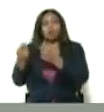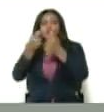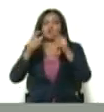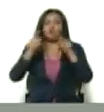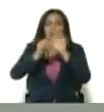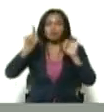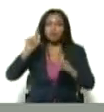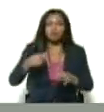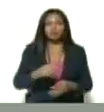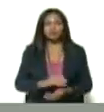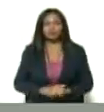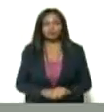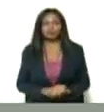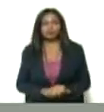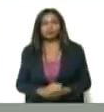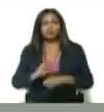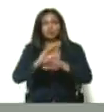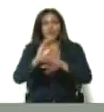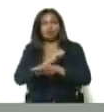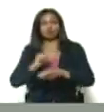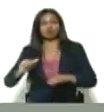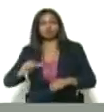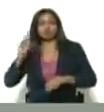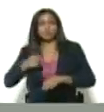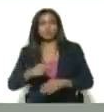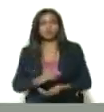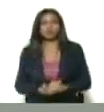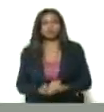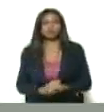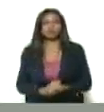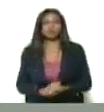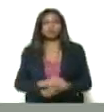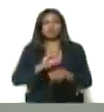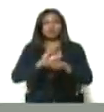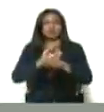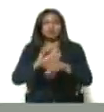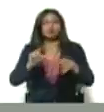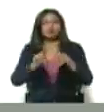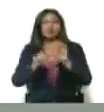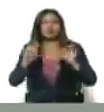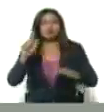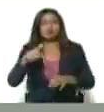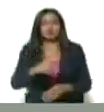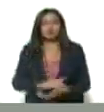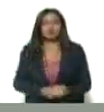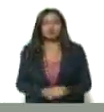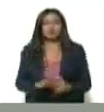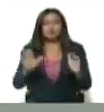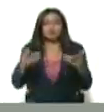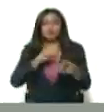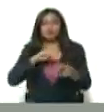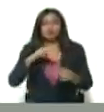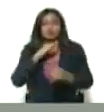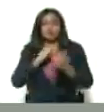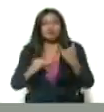proteger la propiedad privada, proteger la bolsa de valores, cuando lo que va a terminar, lo que está diciendo el planeta en este